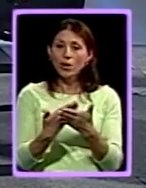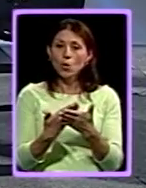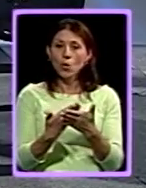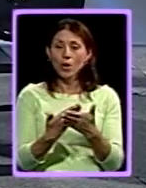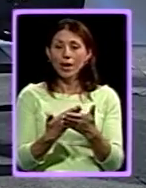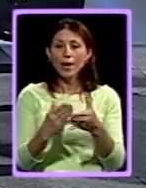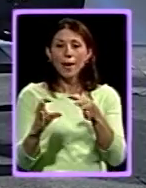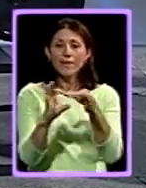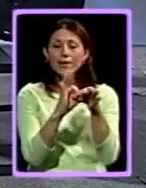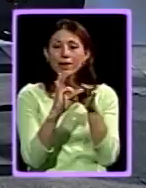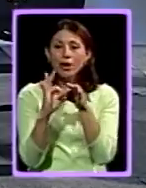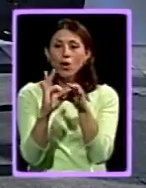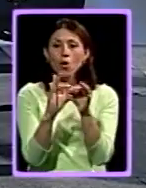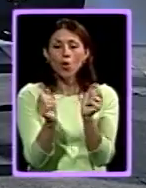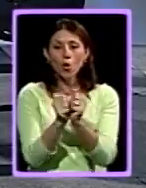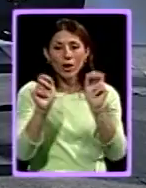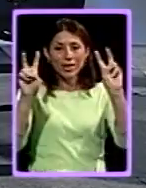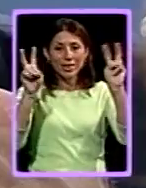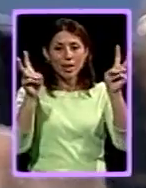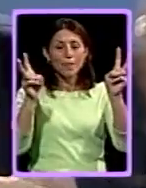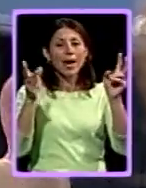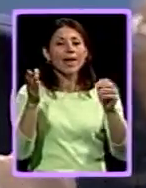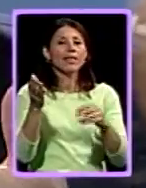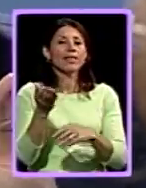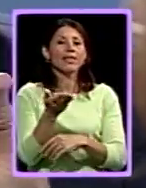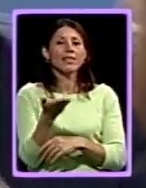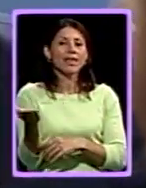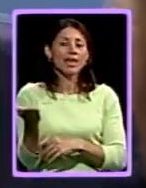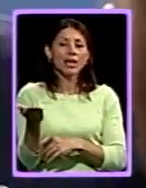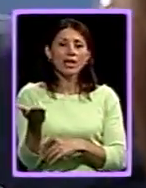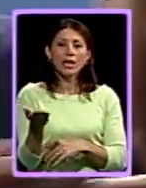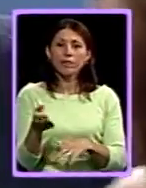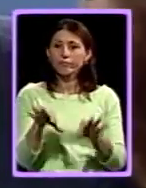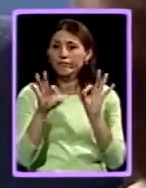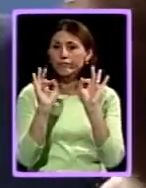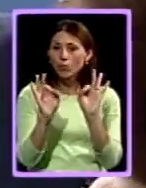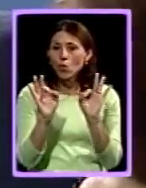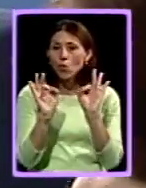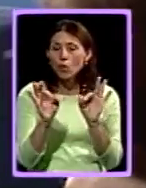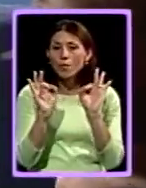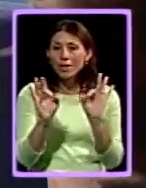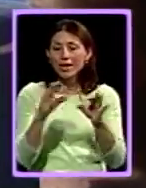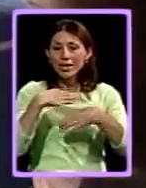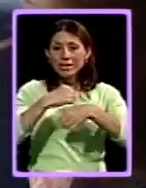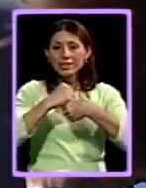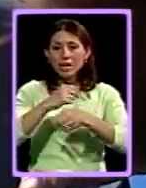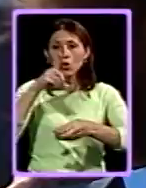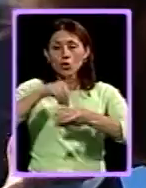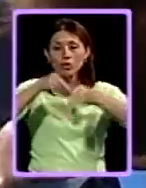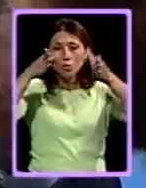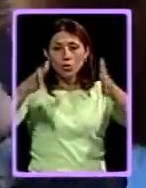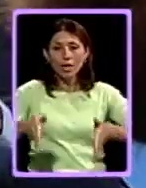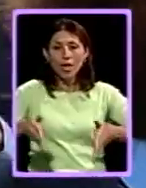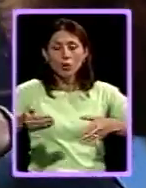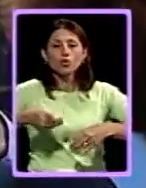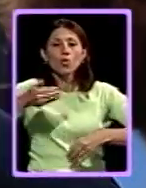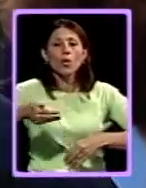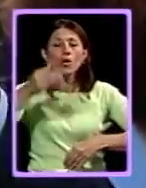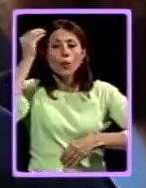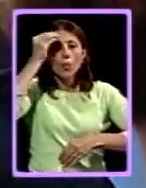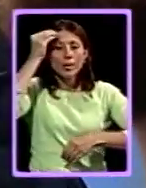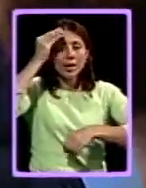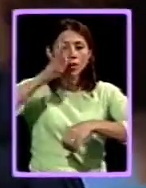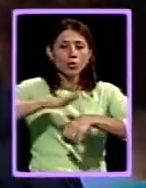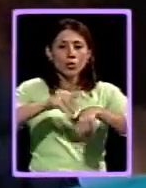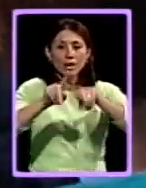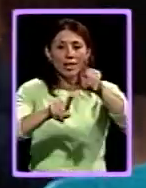de lo relativamente bien que pronosticaron las encuestas los diputados y ustedes incluso hicieron